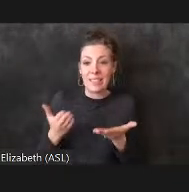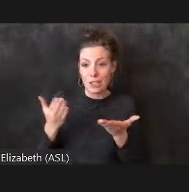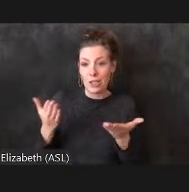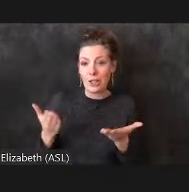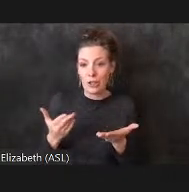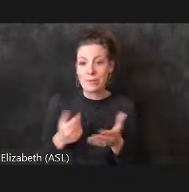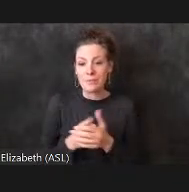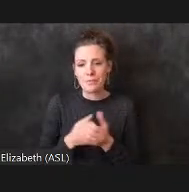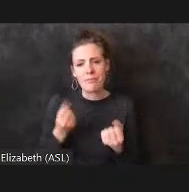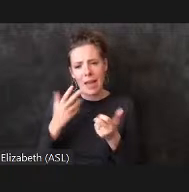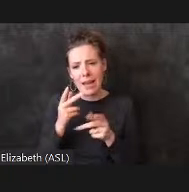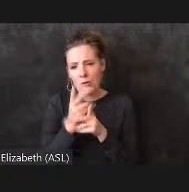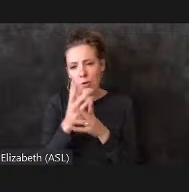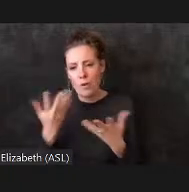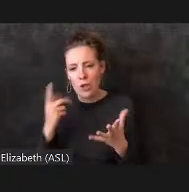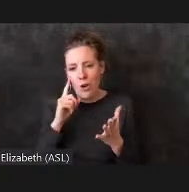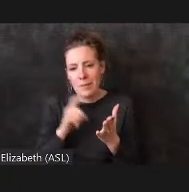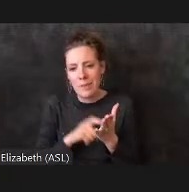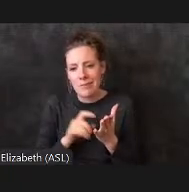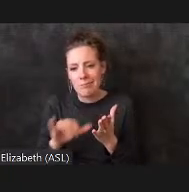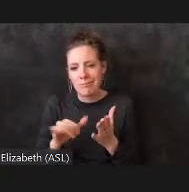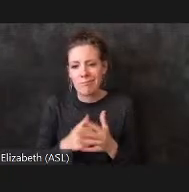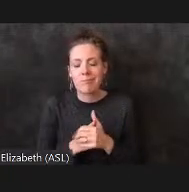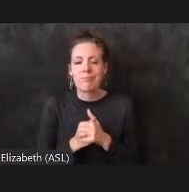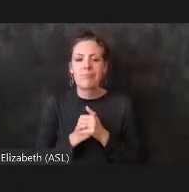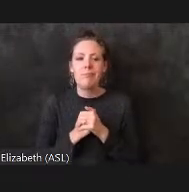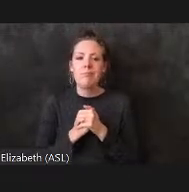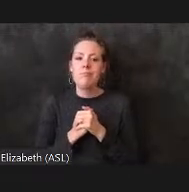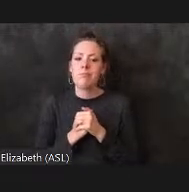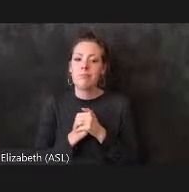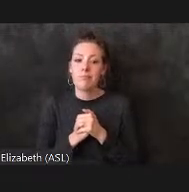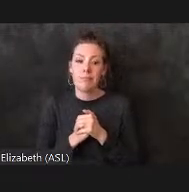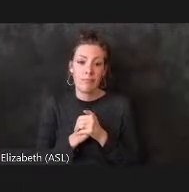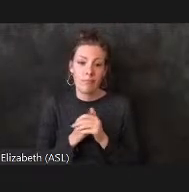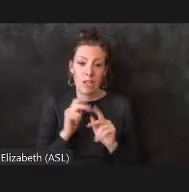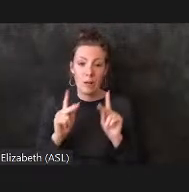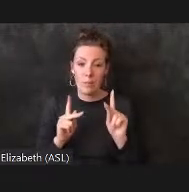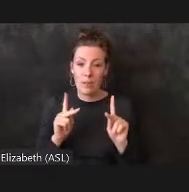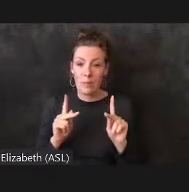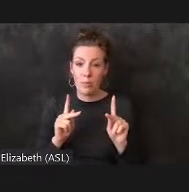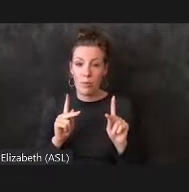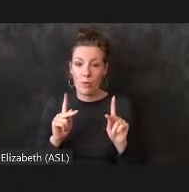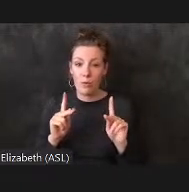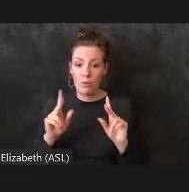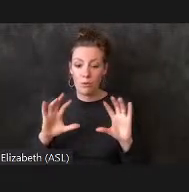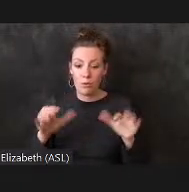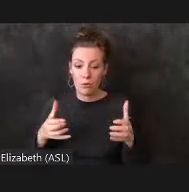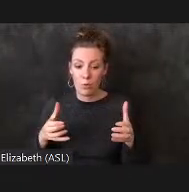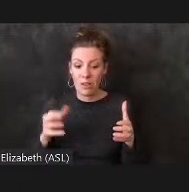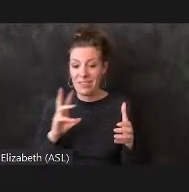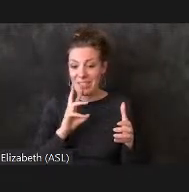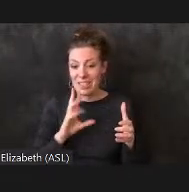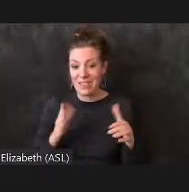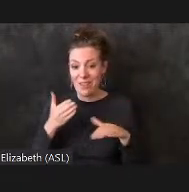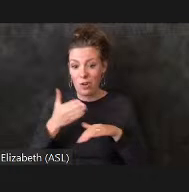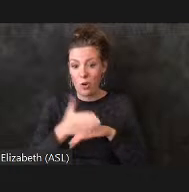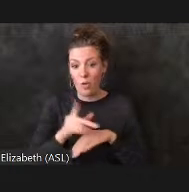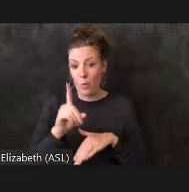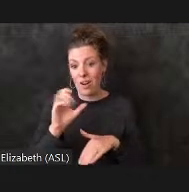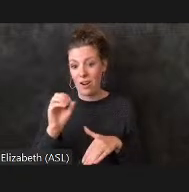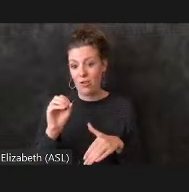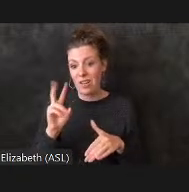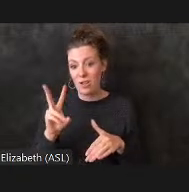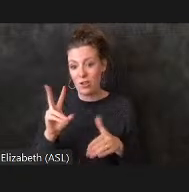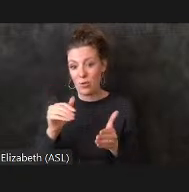Los residentes que han recibido la primera dosis es 3,721 y residentes que